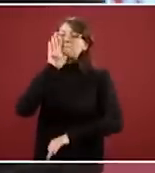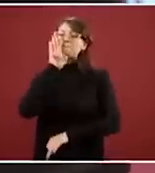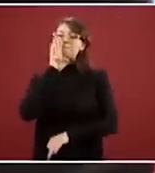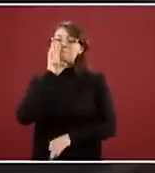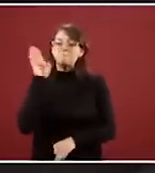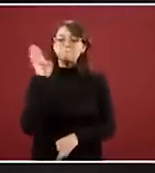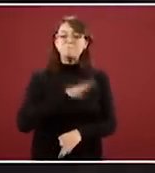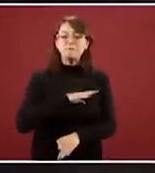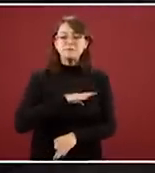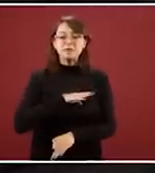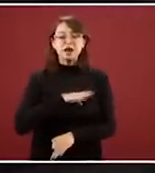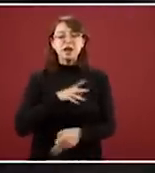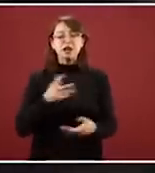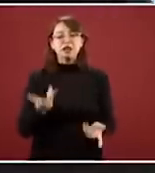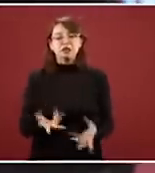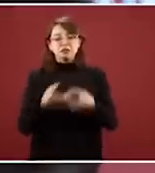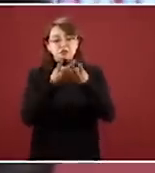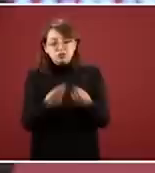en instituciones públicas